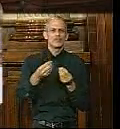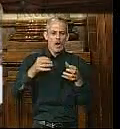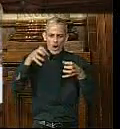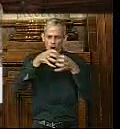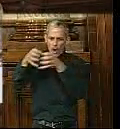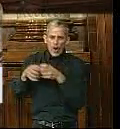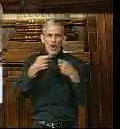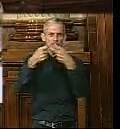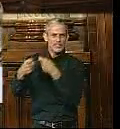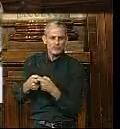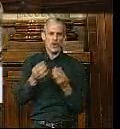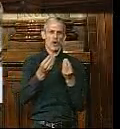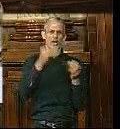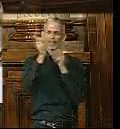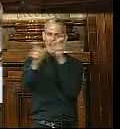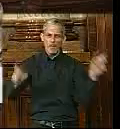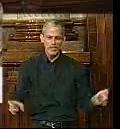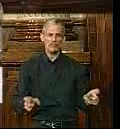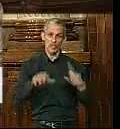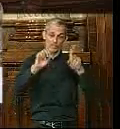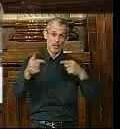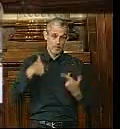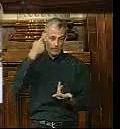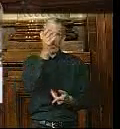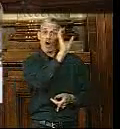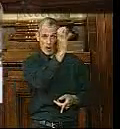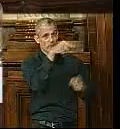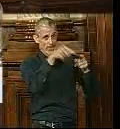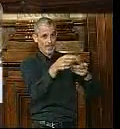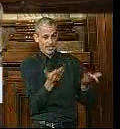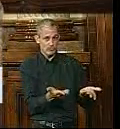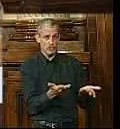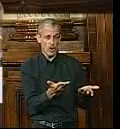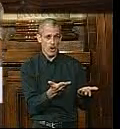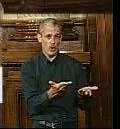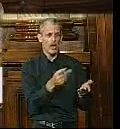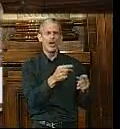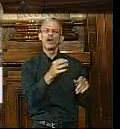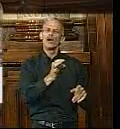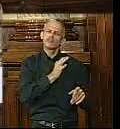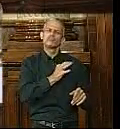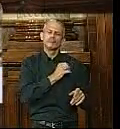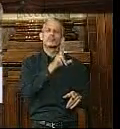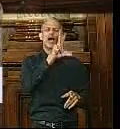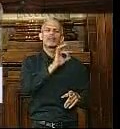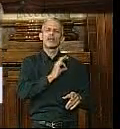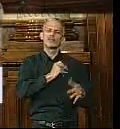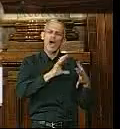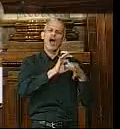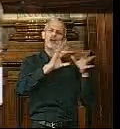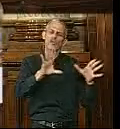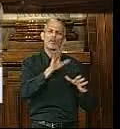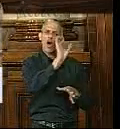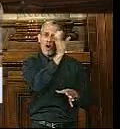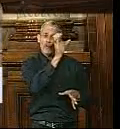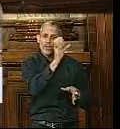sus miembros. Y entonces seguramente la propia Confederación, a lo largo de los 30 años de democracia, ha